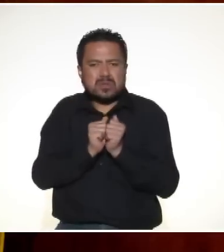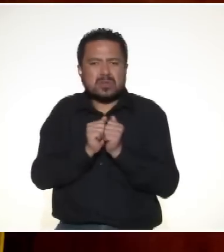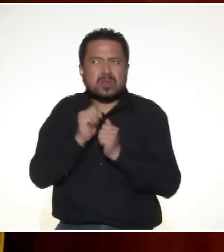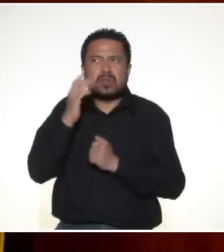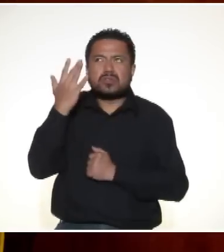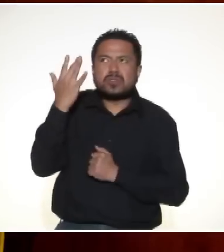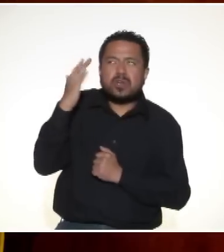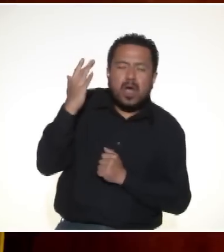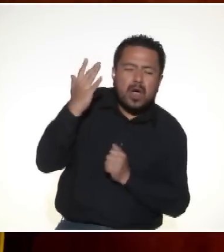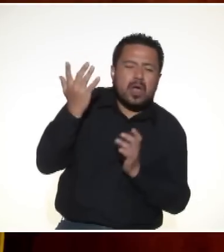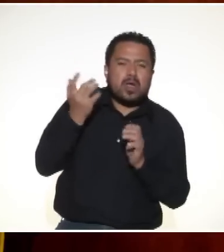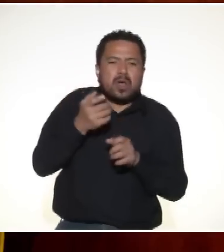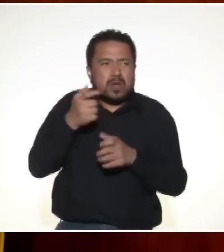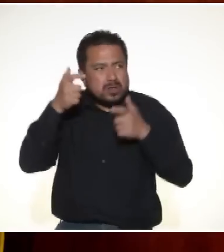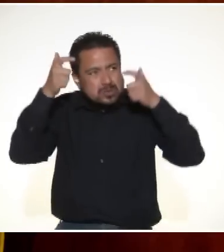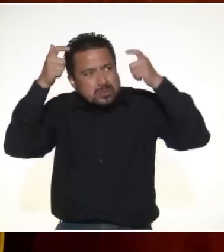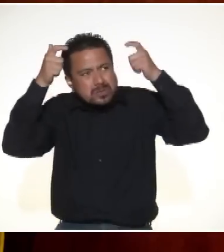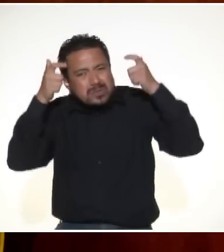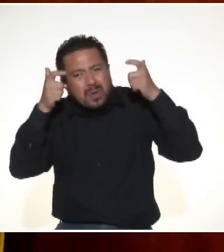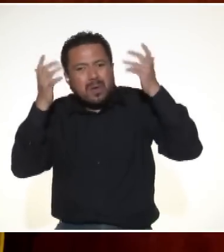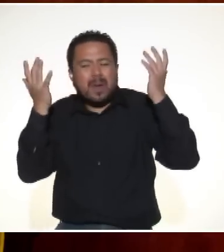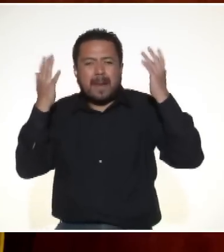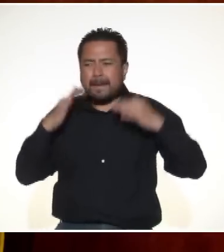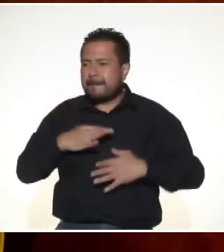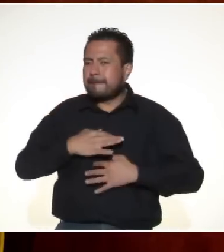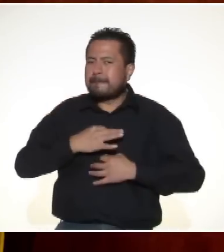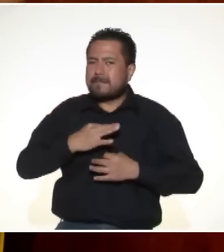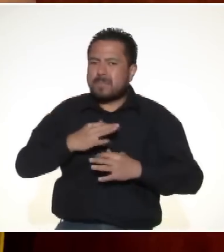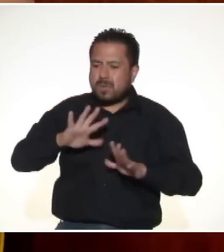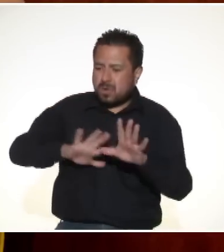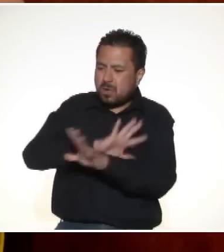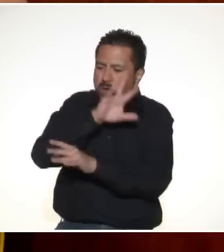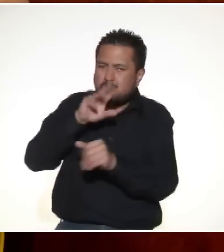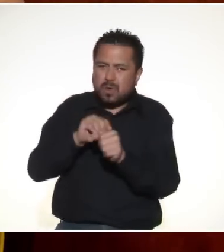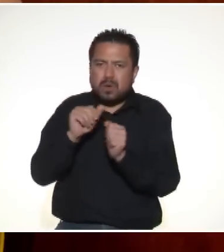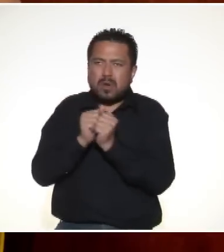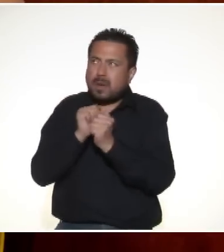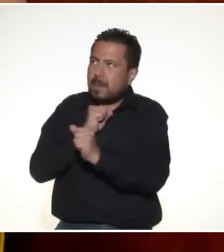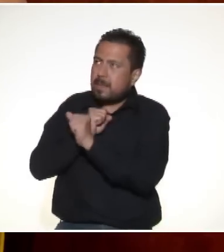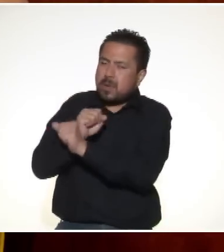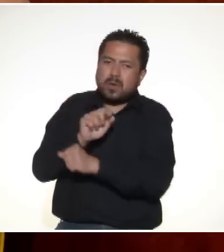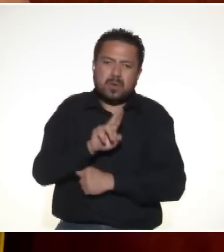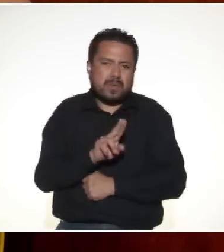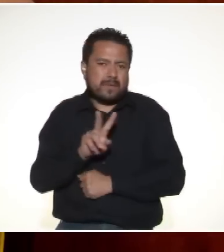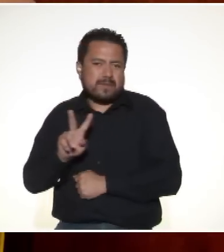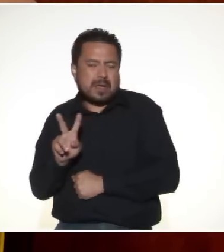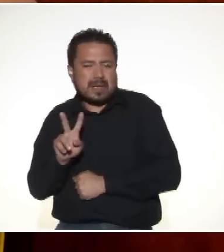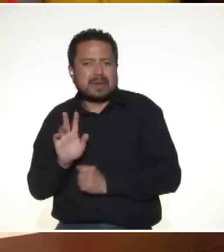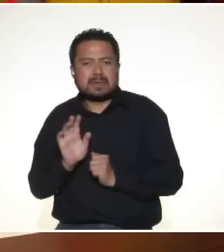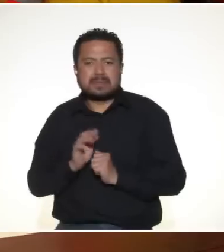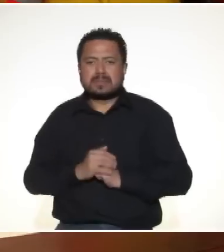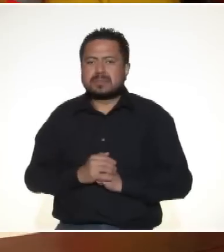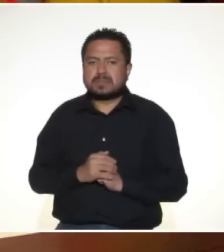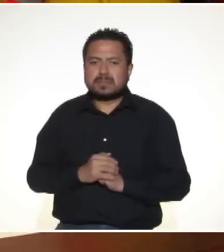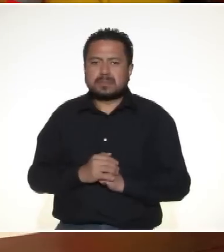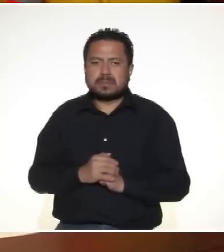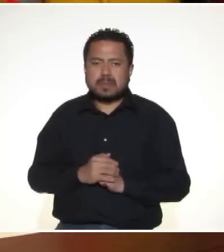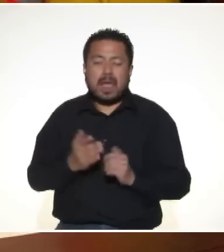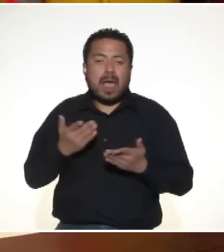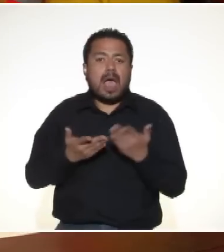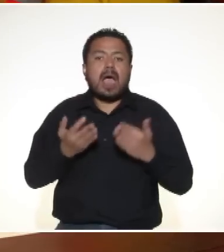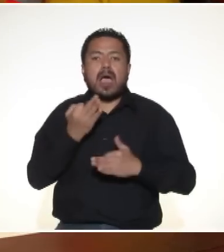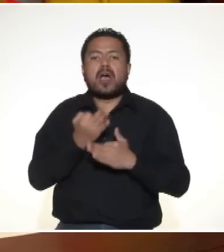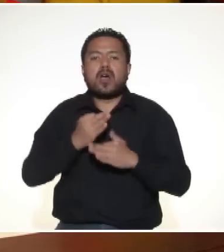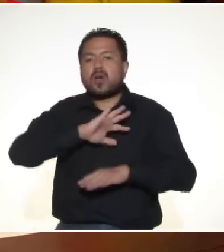sombra, traerlos con sombrero, la ropa completa con protección UV y evitar exposición. Que ahora, en cuanto a todos